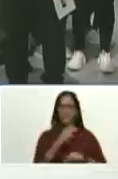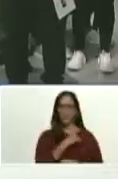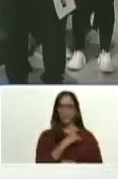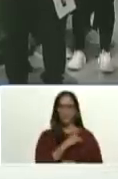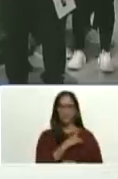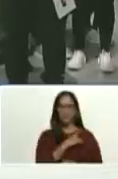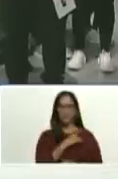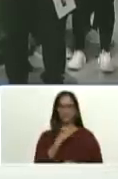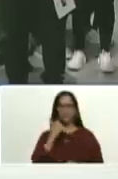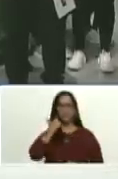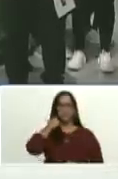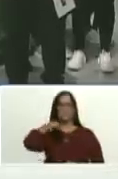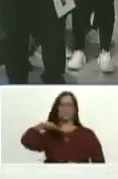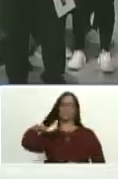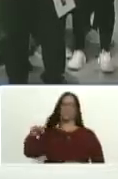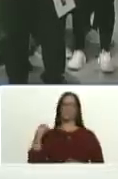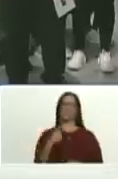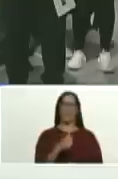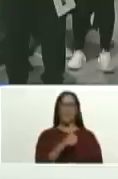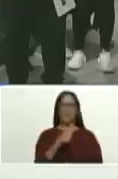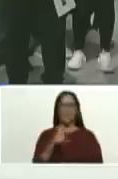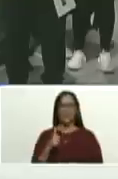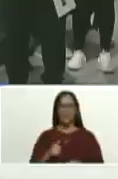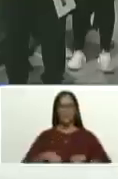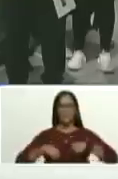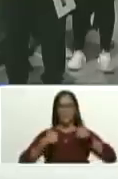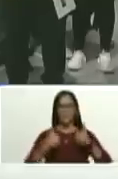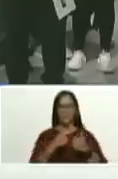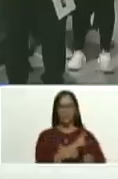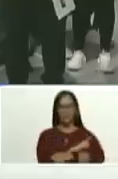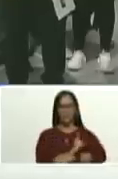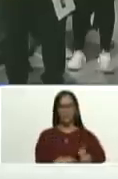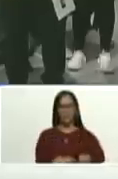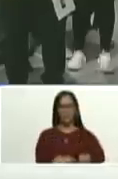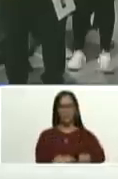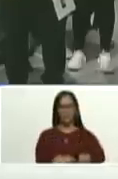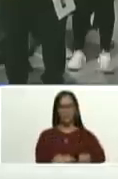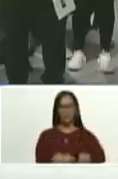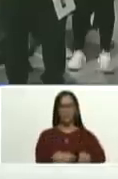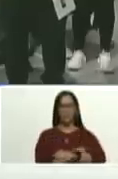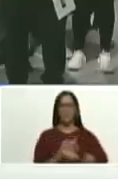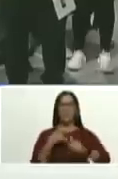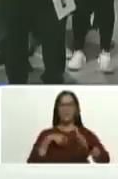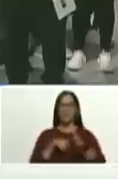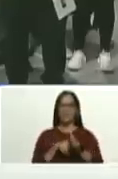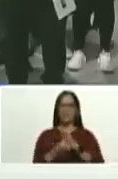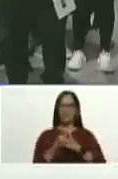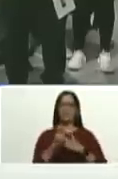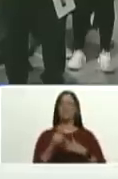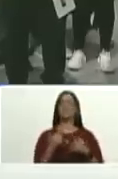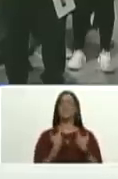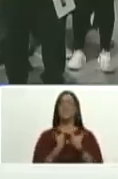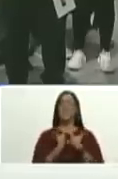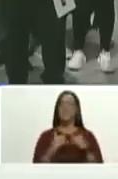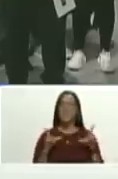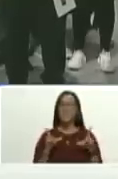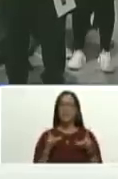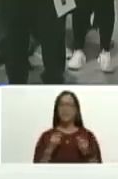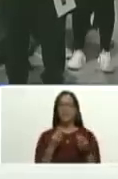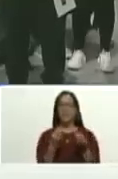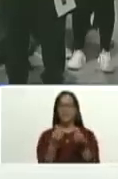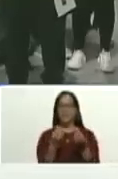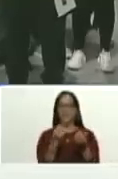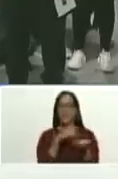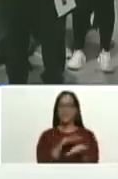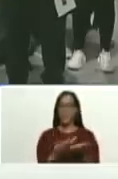universitario, cada vez más poderoso, de acceso libre, gratuito y de